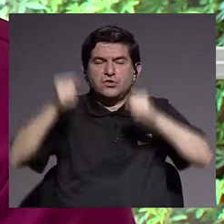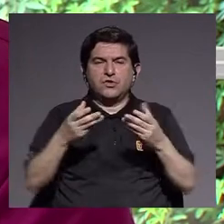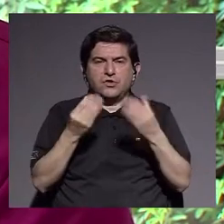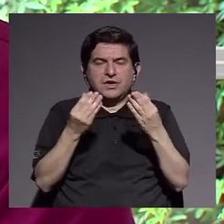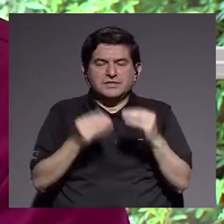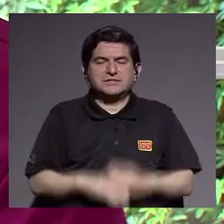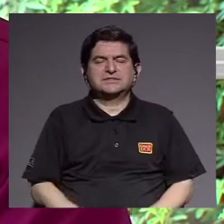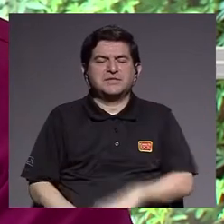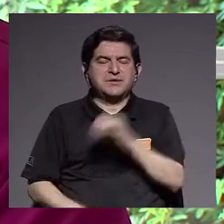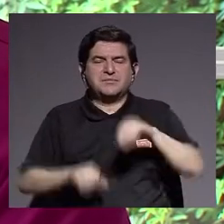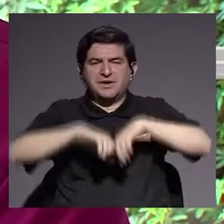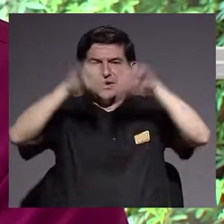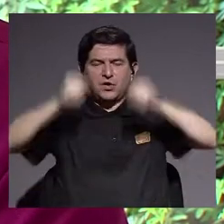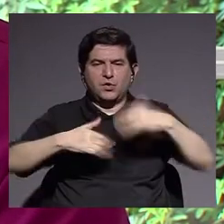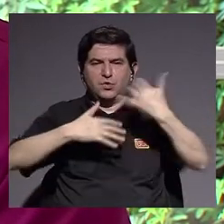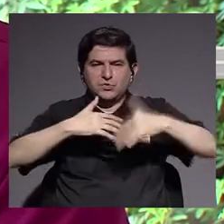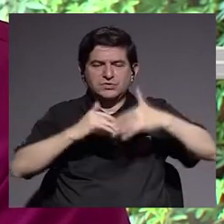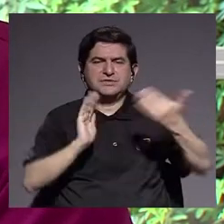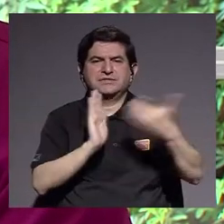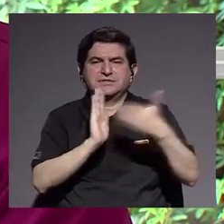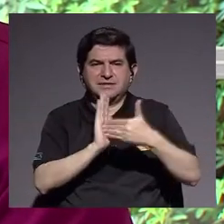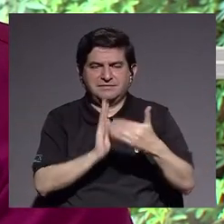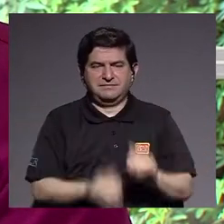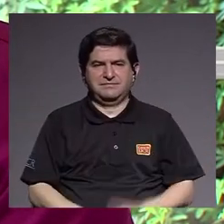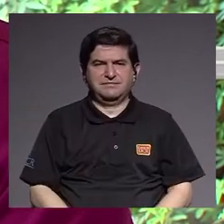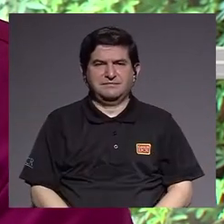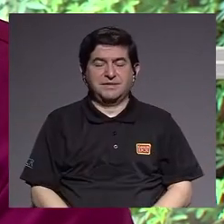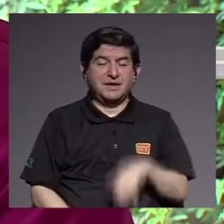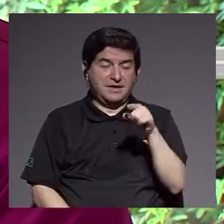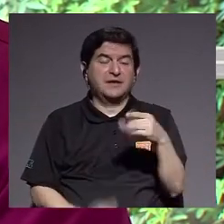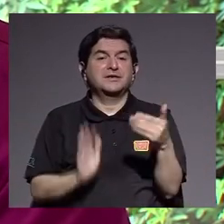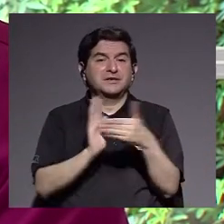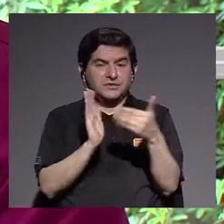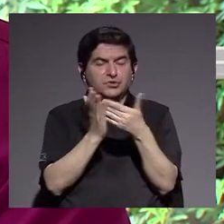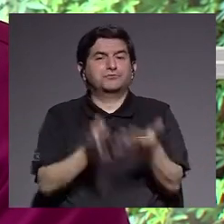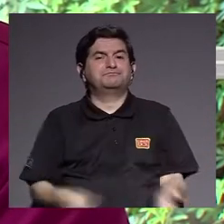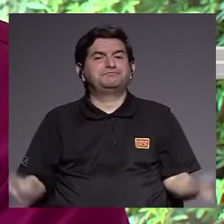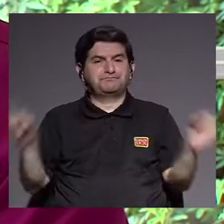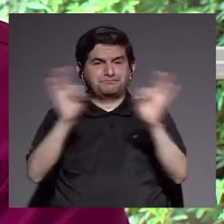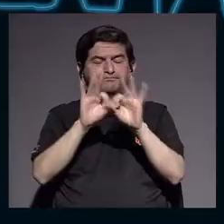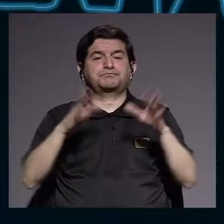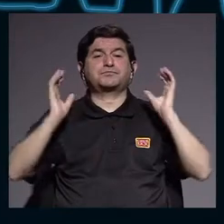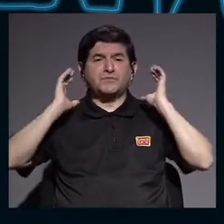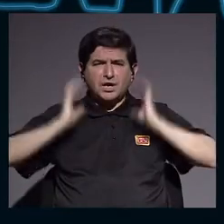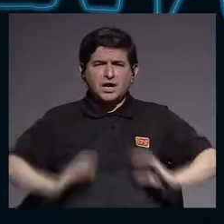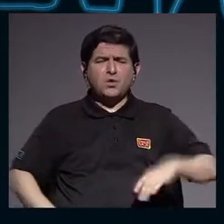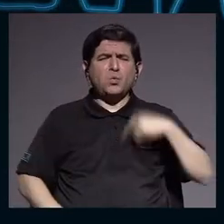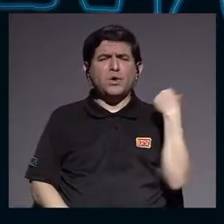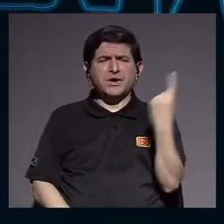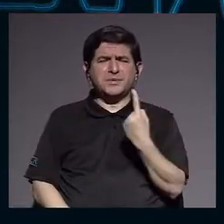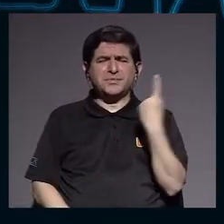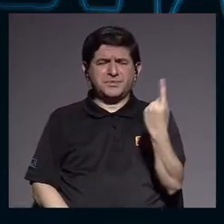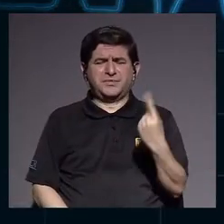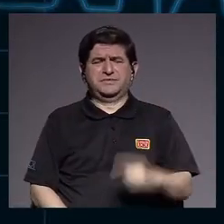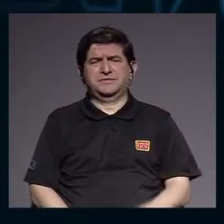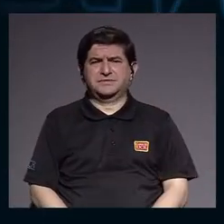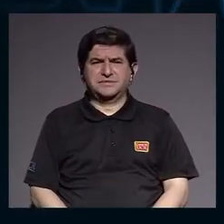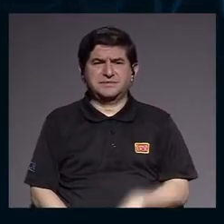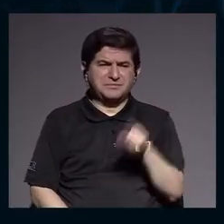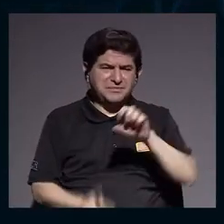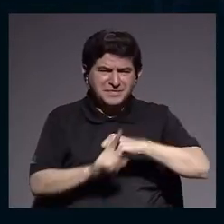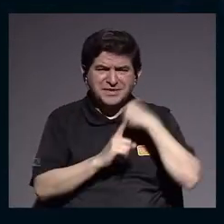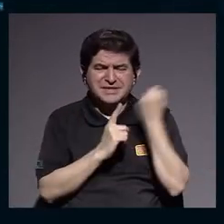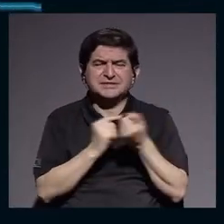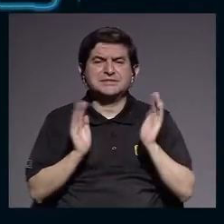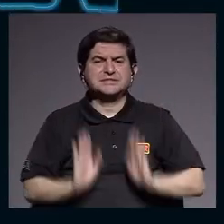sistema nervioso todo es entonces nos va a picar que en gran parte nuestro cuerpo siempre siempre para